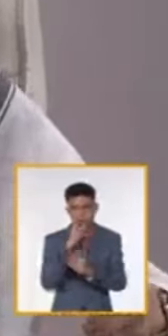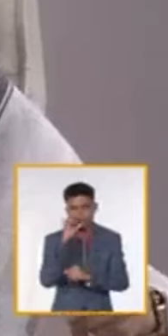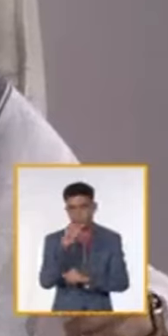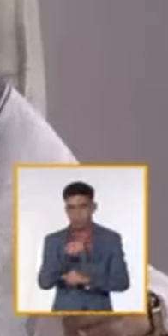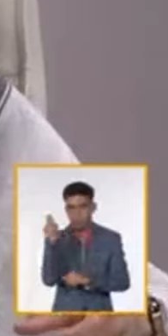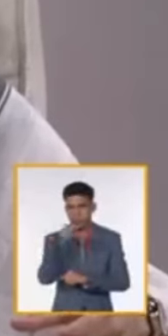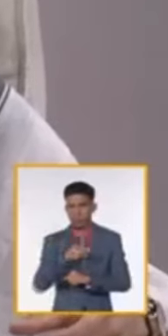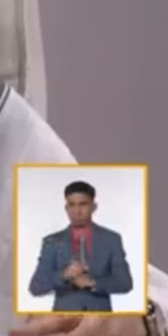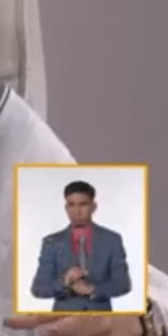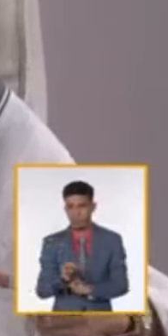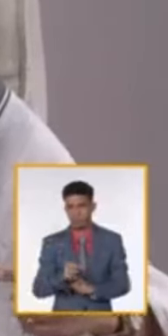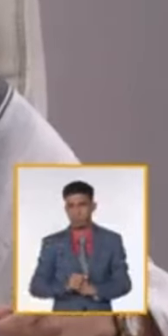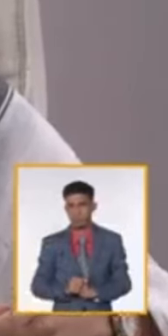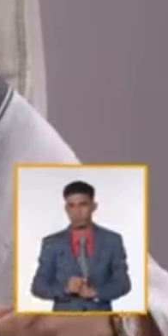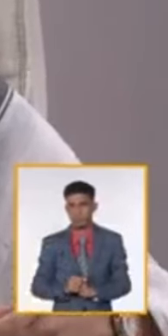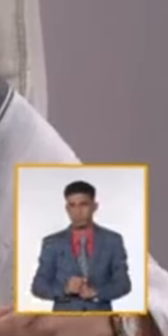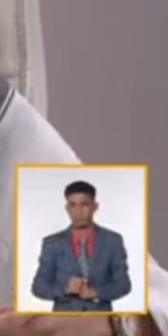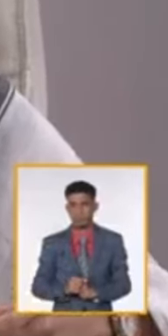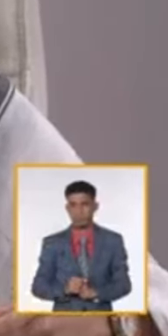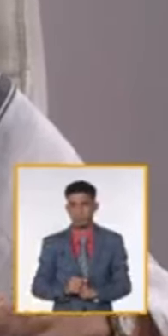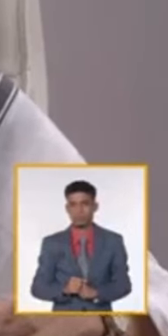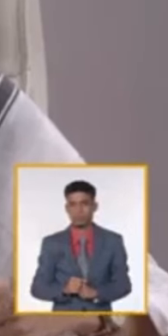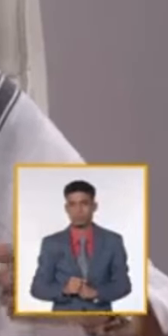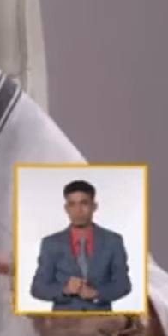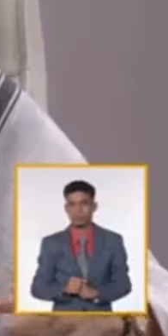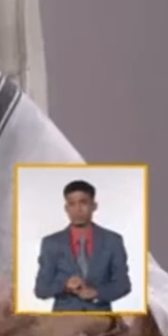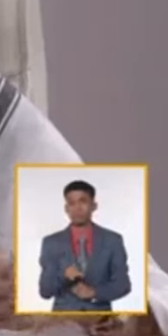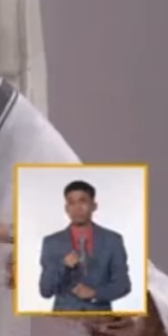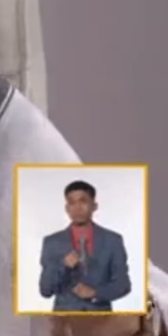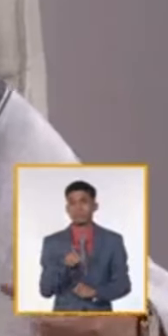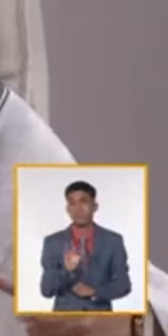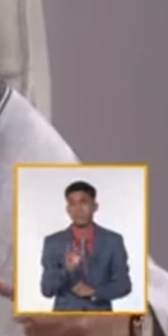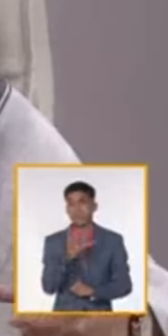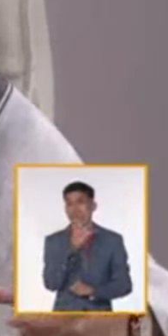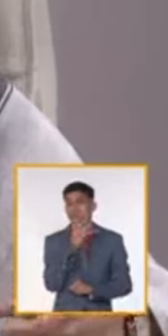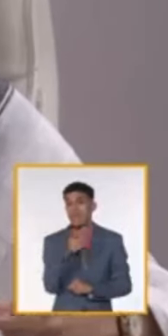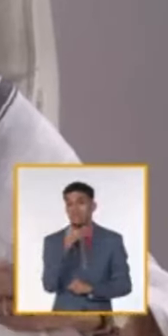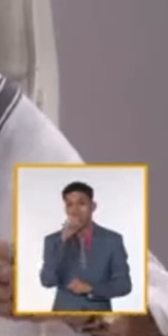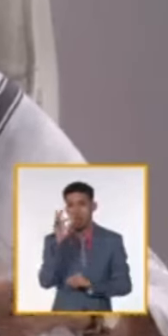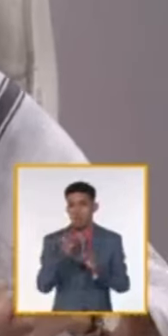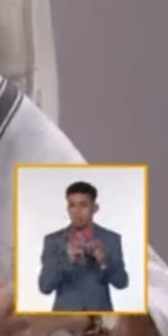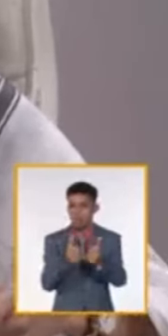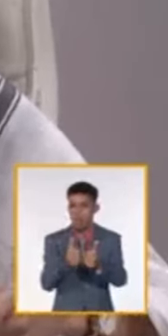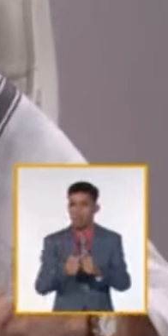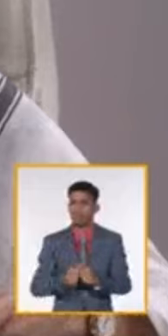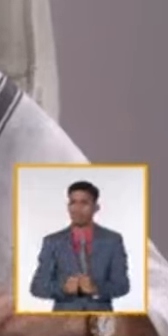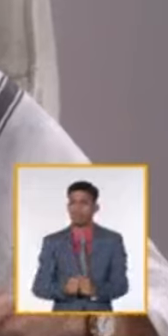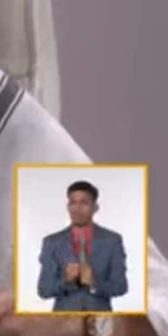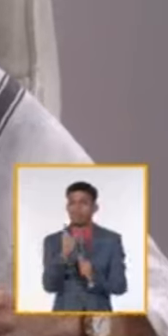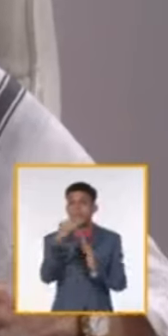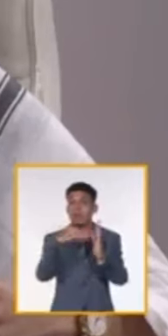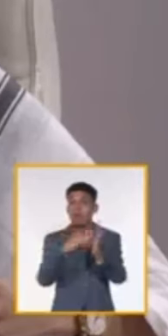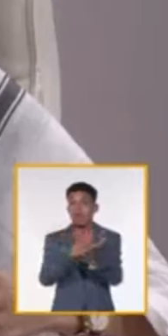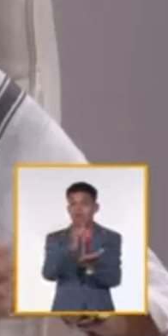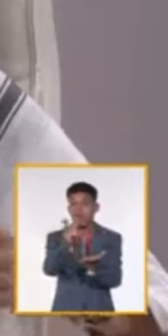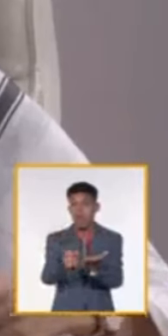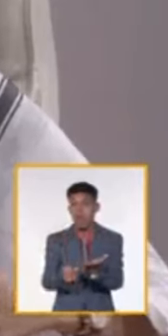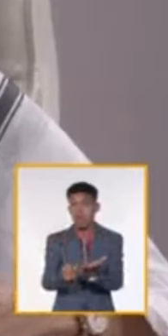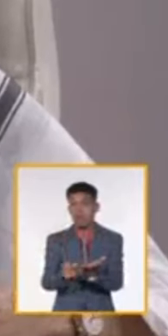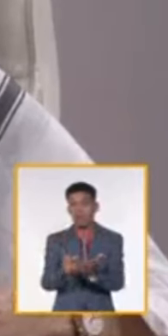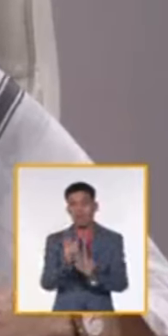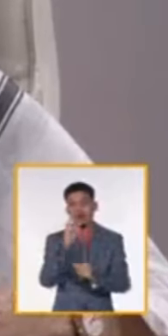dominante es que no les está funcionando. Por lo menos miles de estudiantes han sido